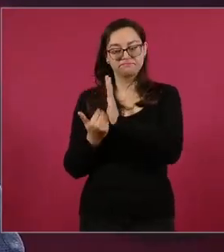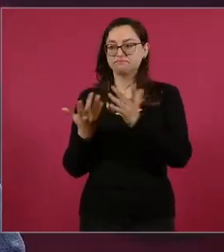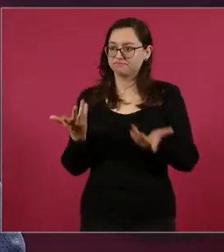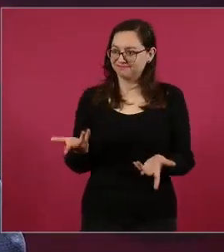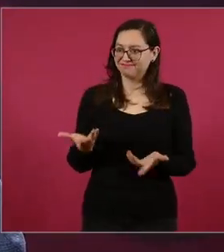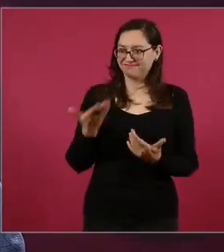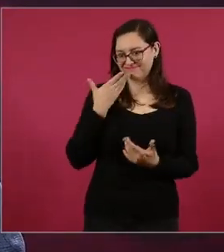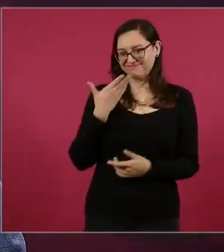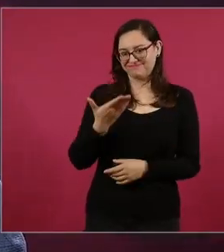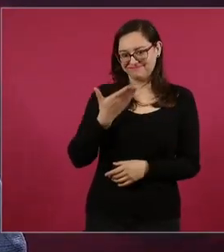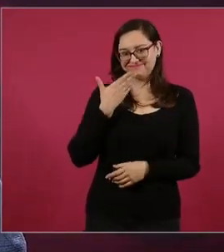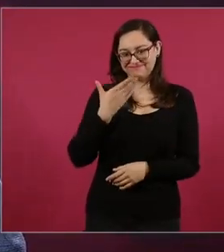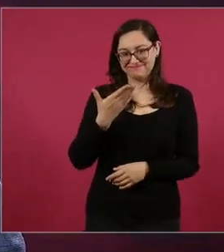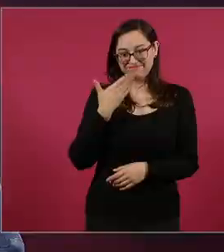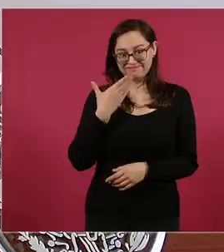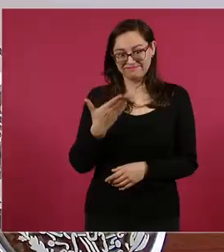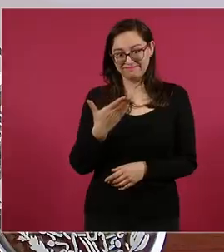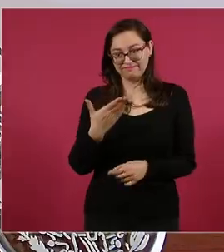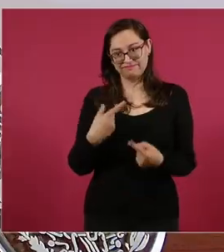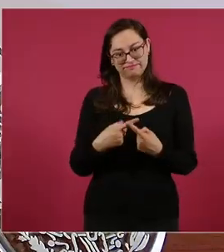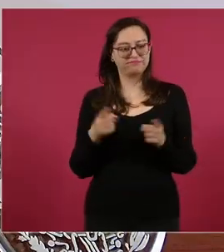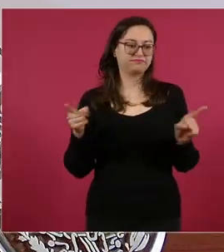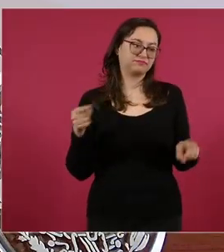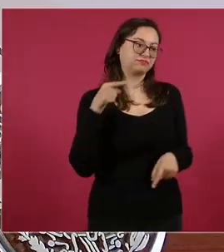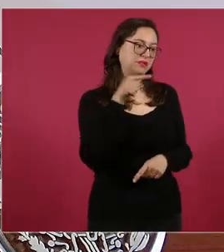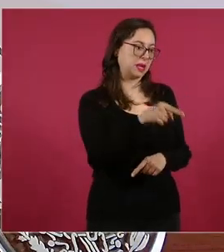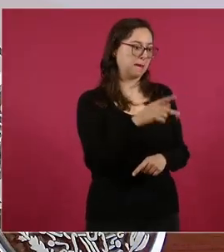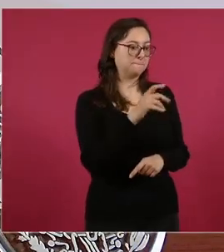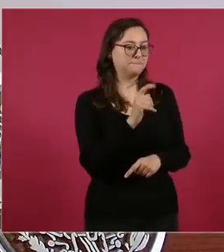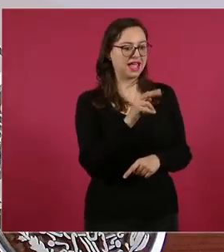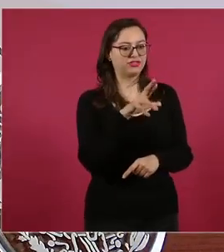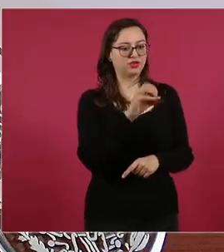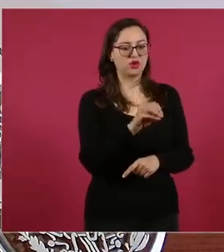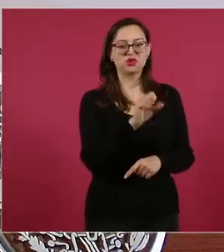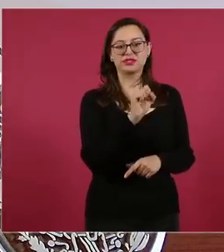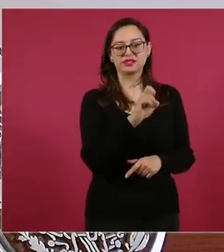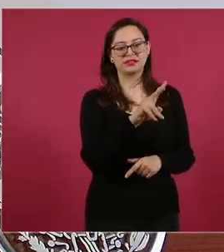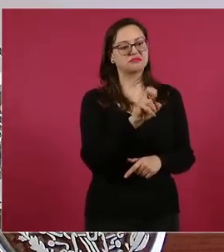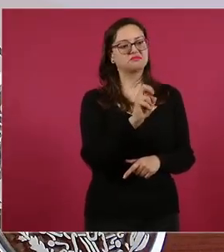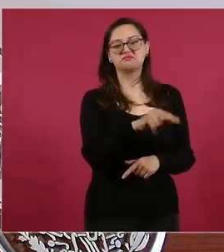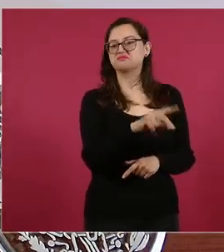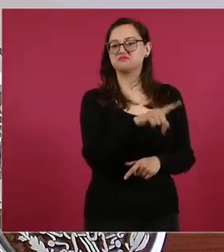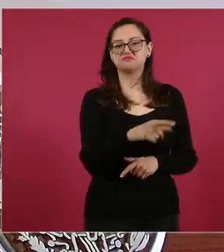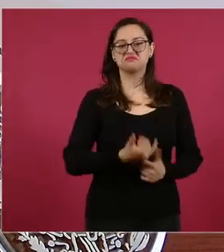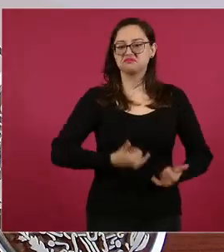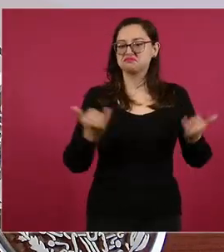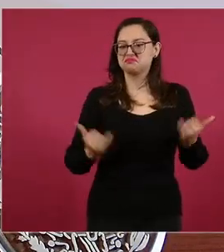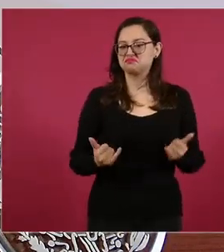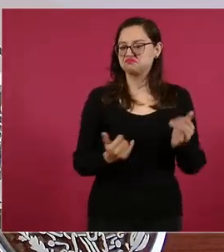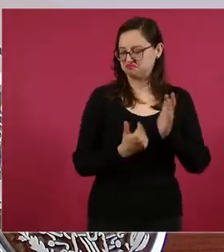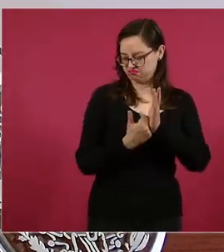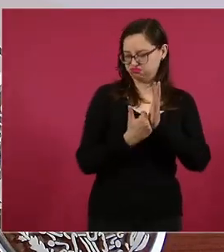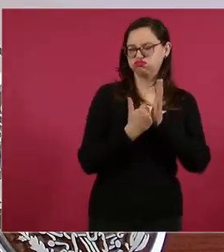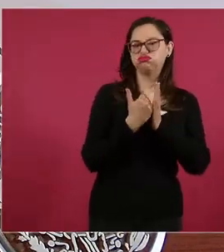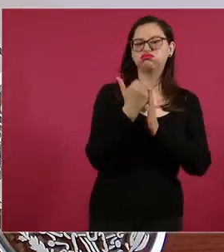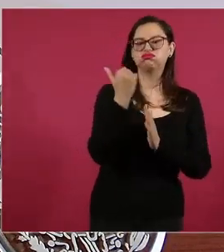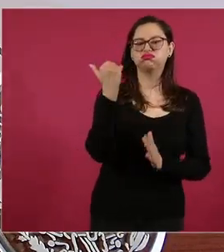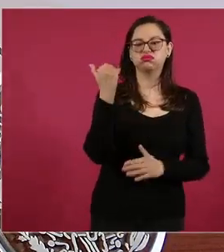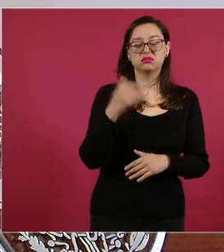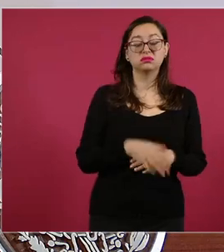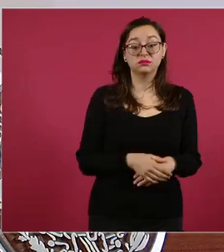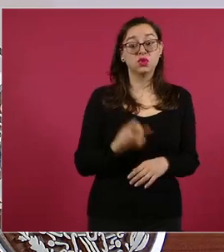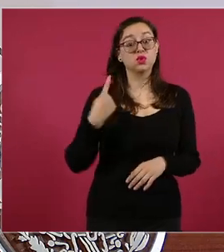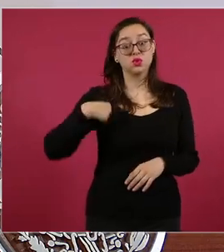disminuyendo. Todo lo contrario a lo que está pasando con Petroseven. Aquí debo de hacer una invitación nuevamente. Hemos platicado con